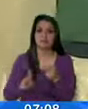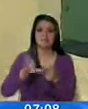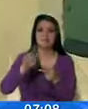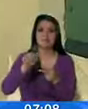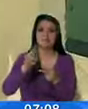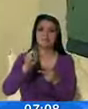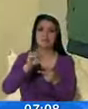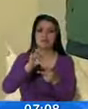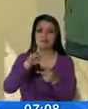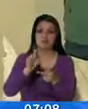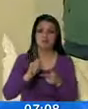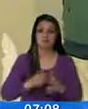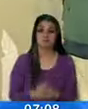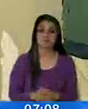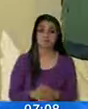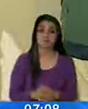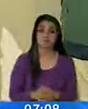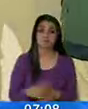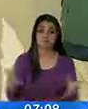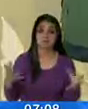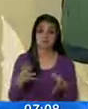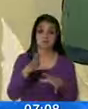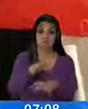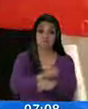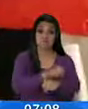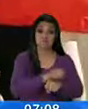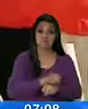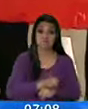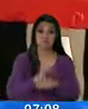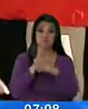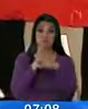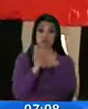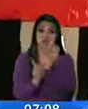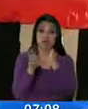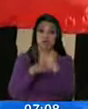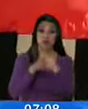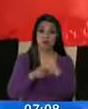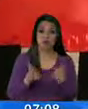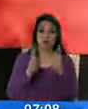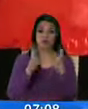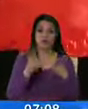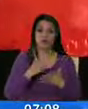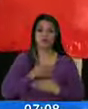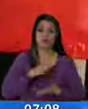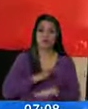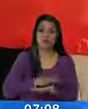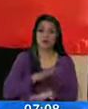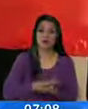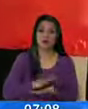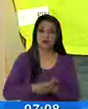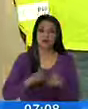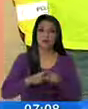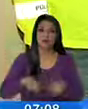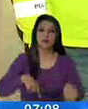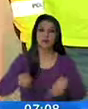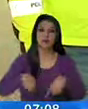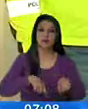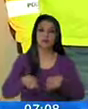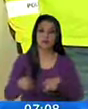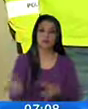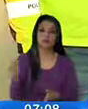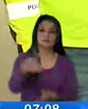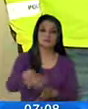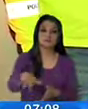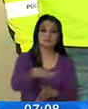trabajo con el que esperan devolver la tranquilidad a los usuarios del transporte público que cubrían diferentes rutas hasta llegar al centro del